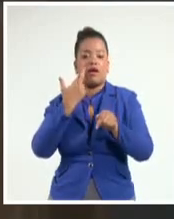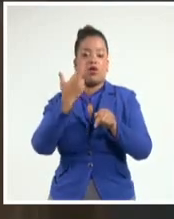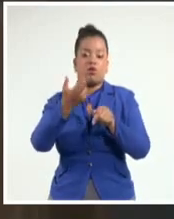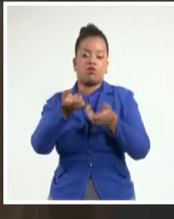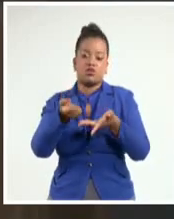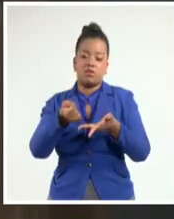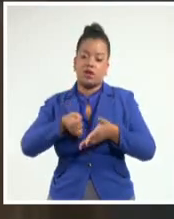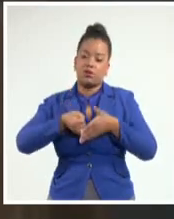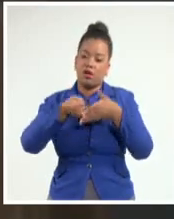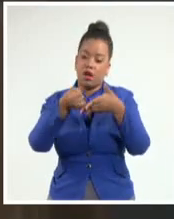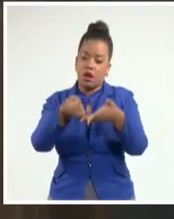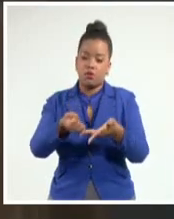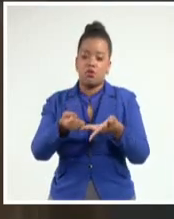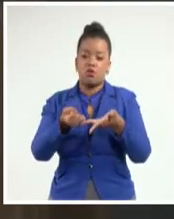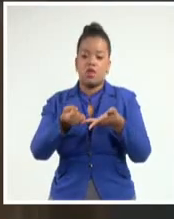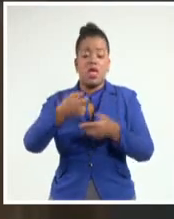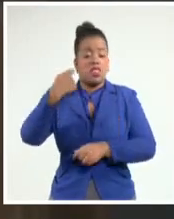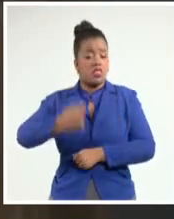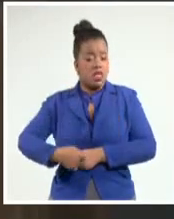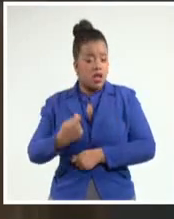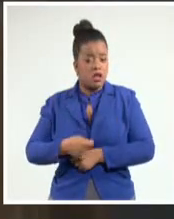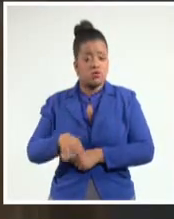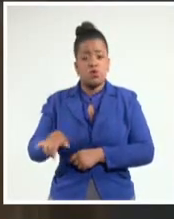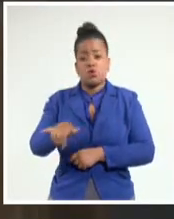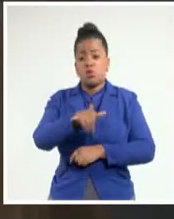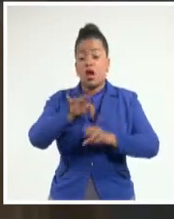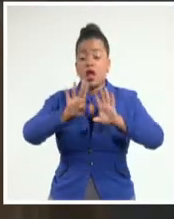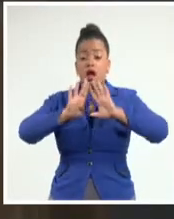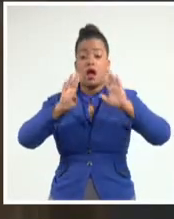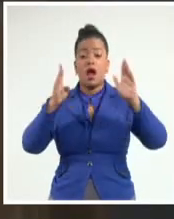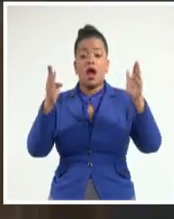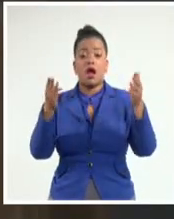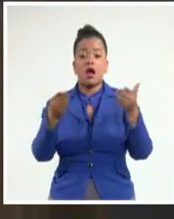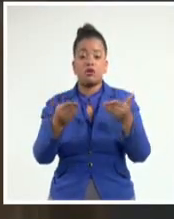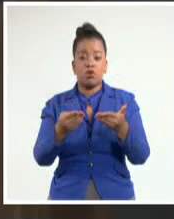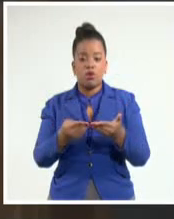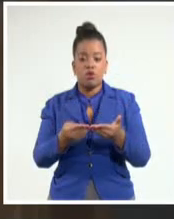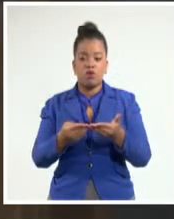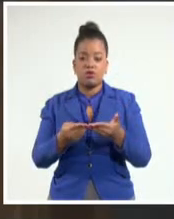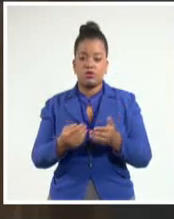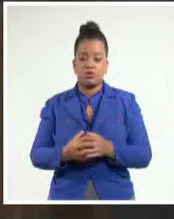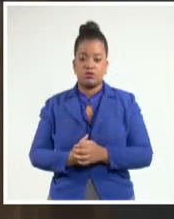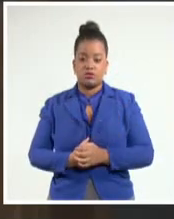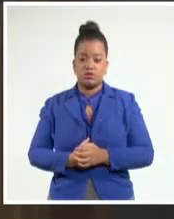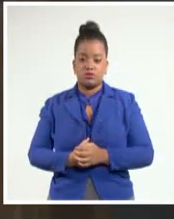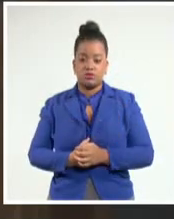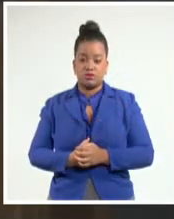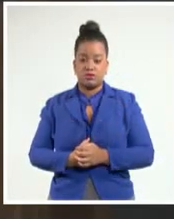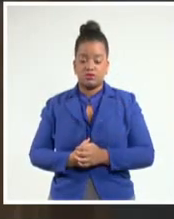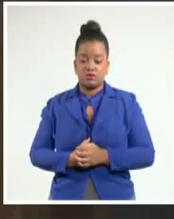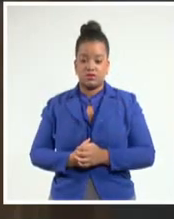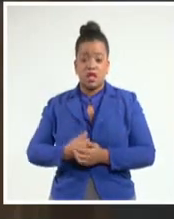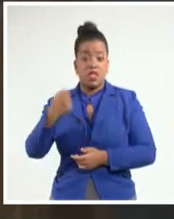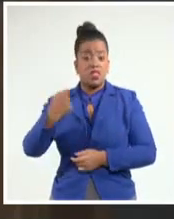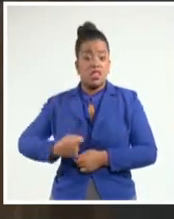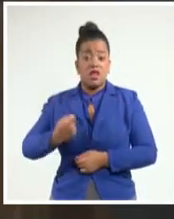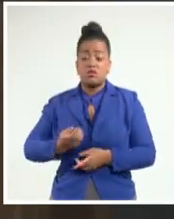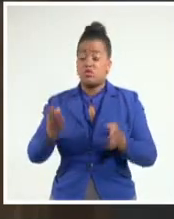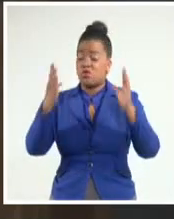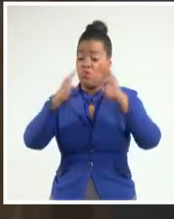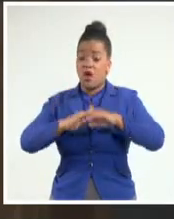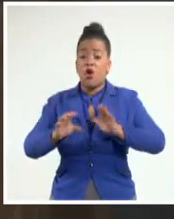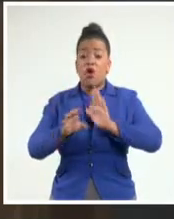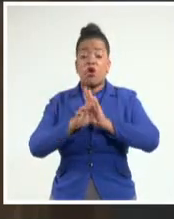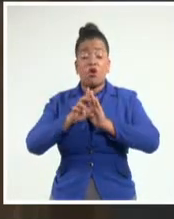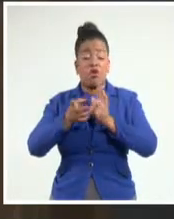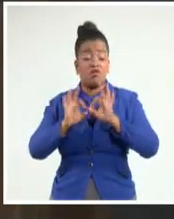una garantía en derechos a todos aquellos modelos que no lo tenían, porque tenemos un código de familia vigente